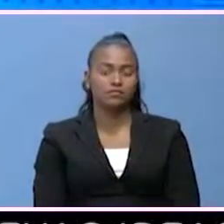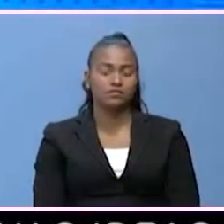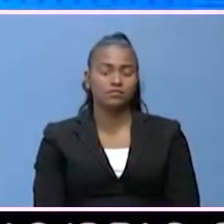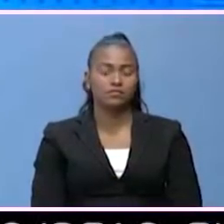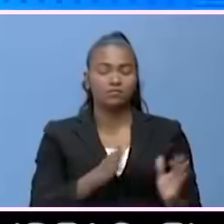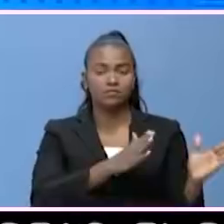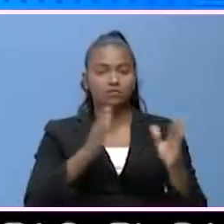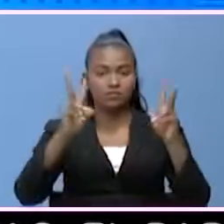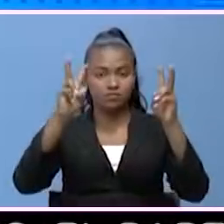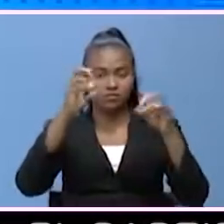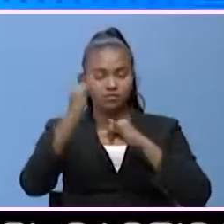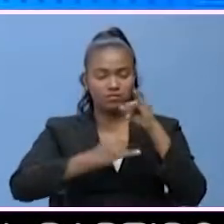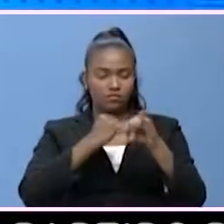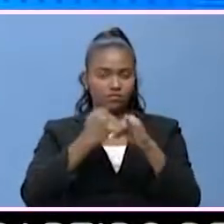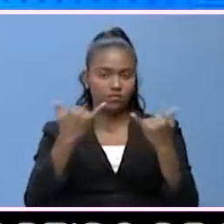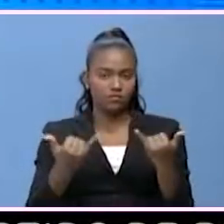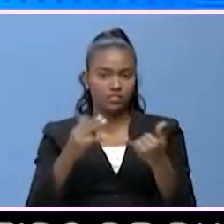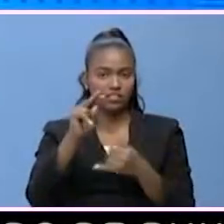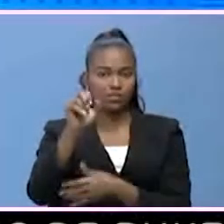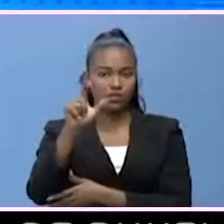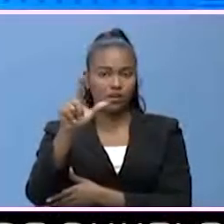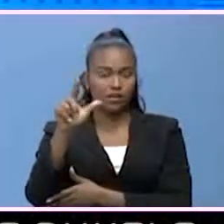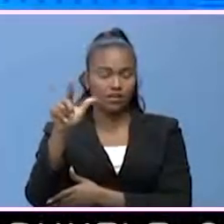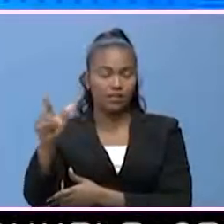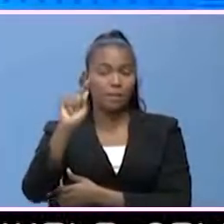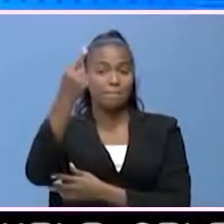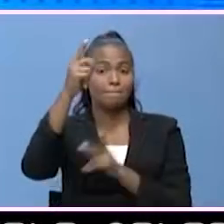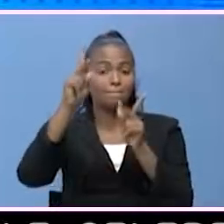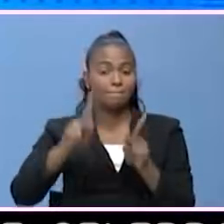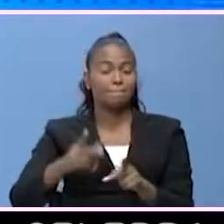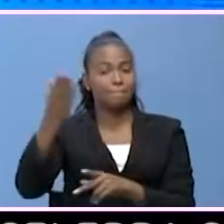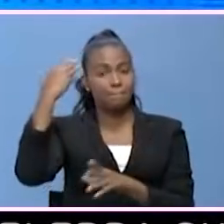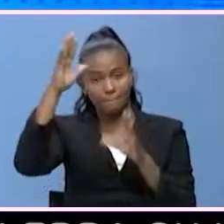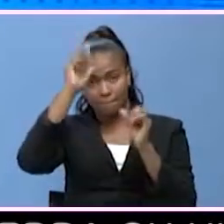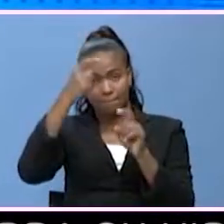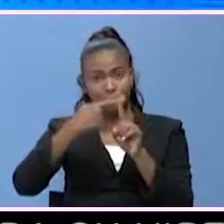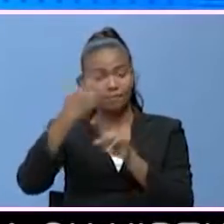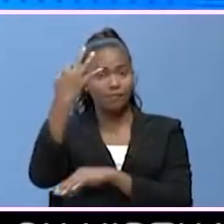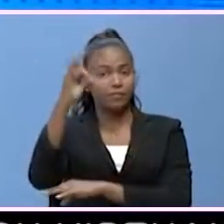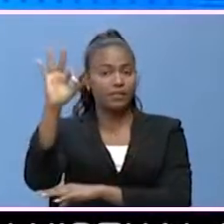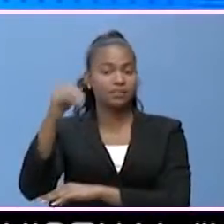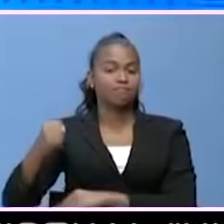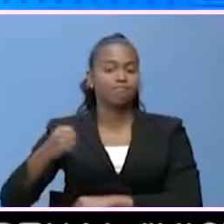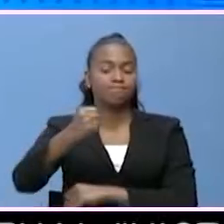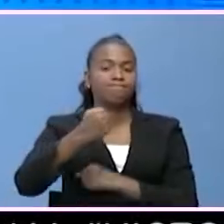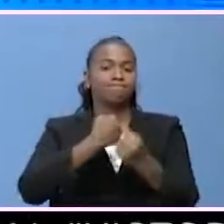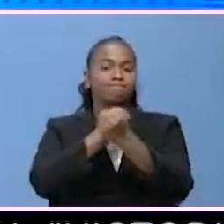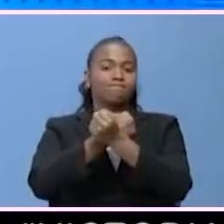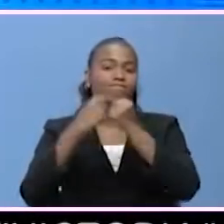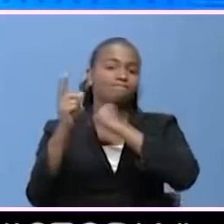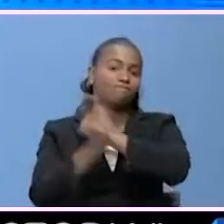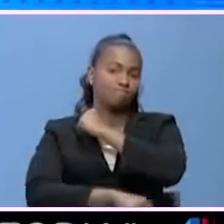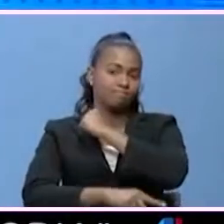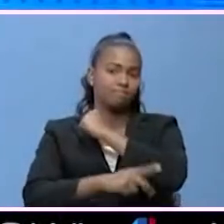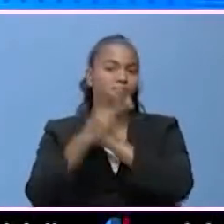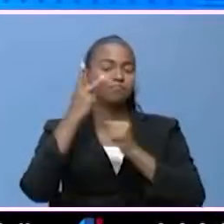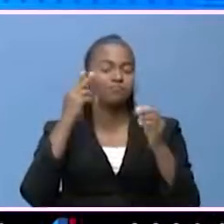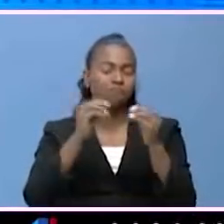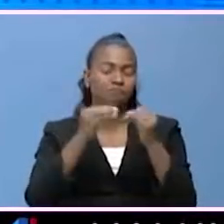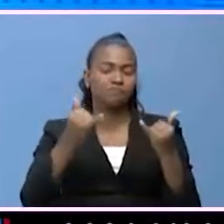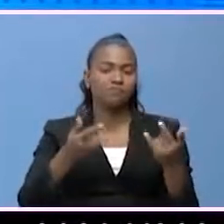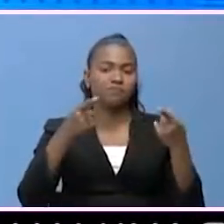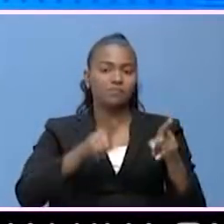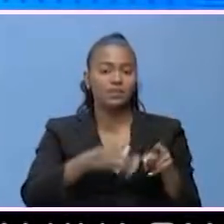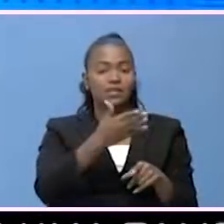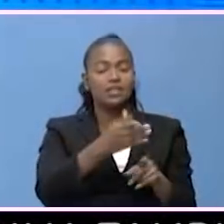Amigos, si pasamos al plano internacional, Nicolás Sarkozy es el primer expresidente francés condenado a una pena de cárcel. Veamos detalles de